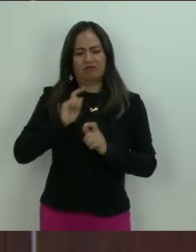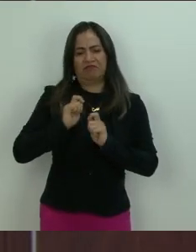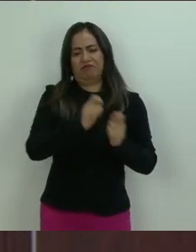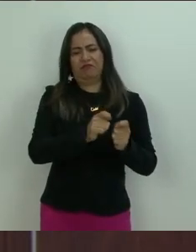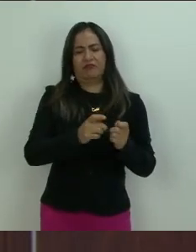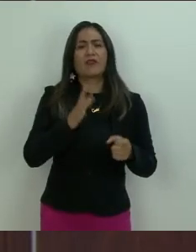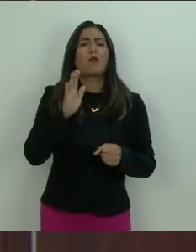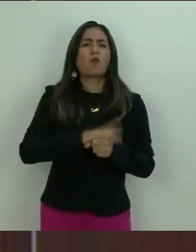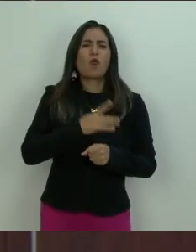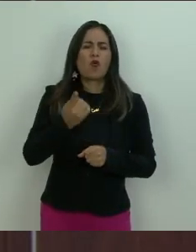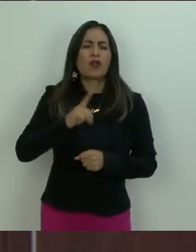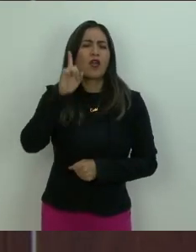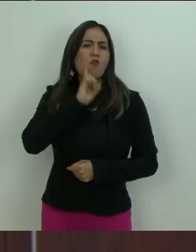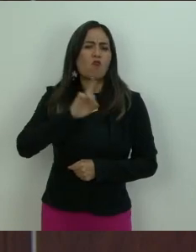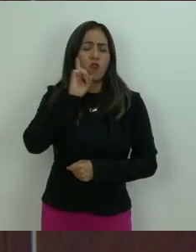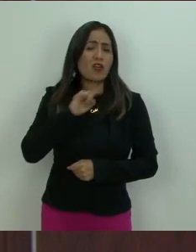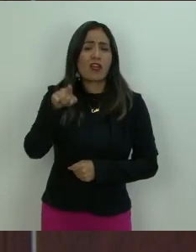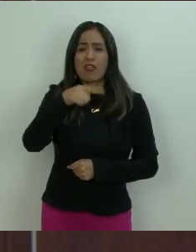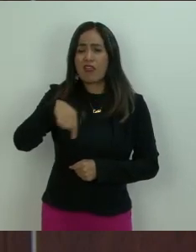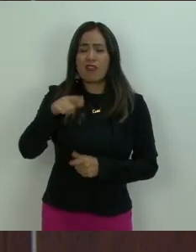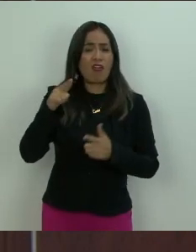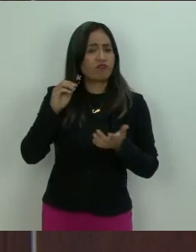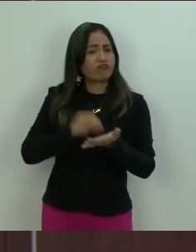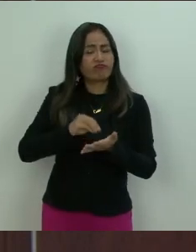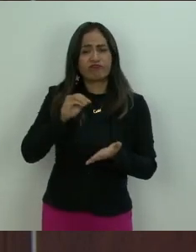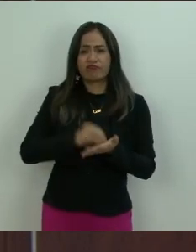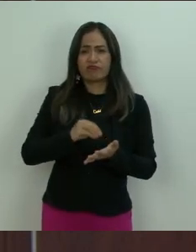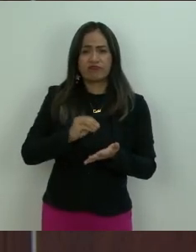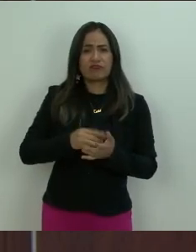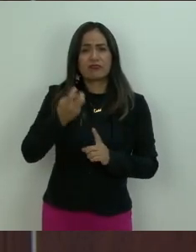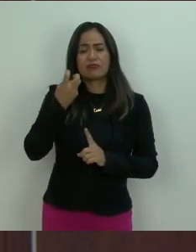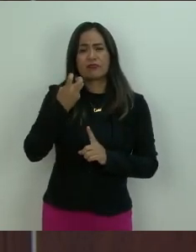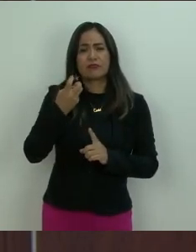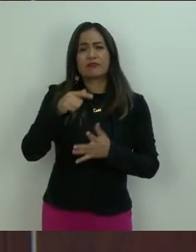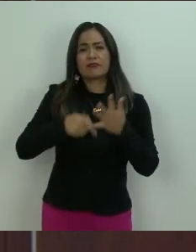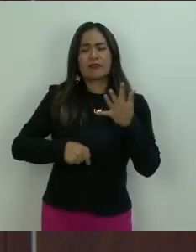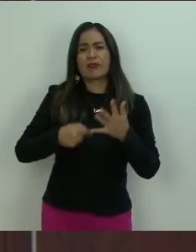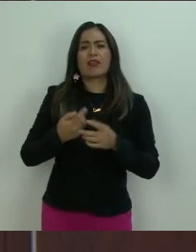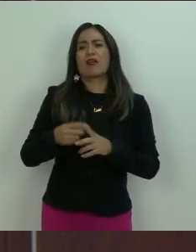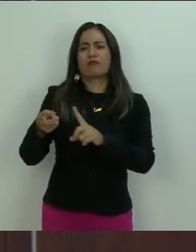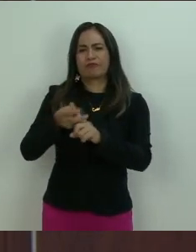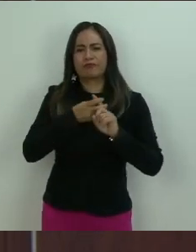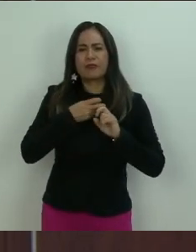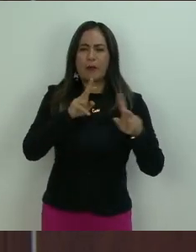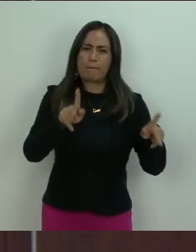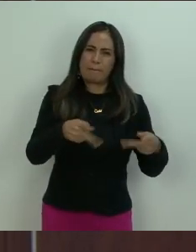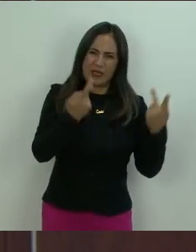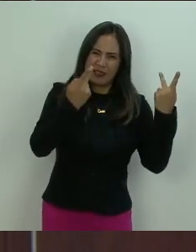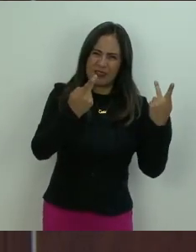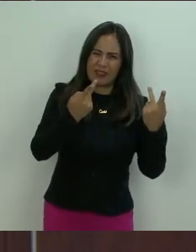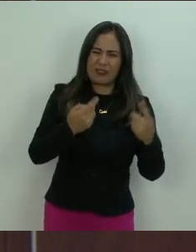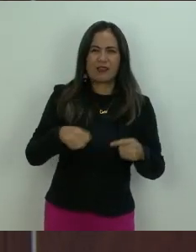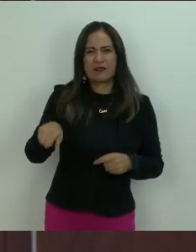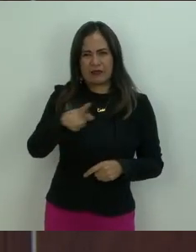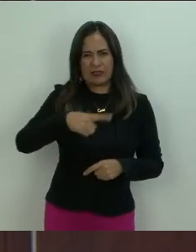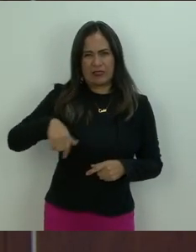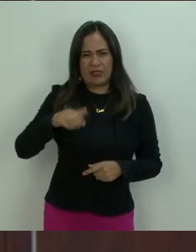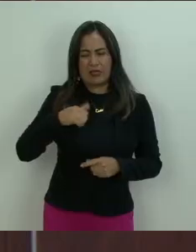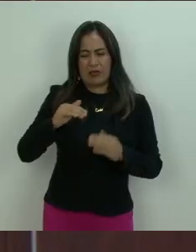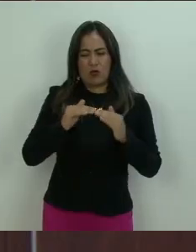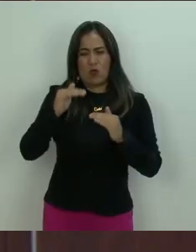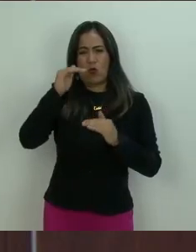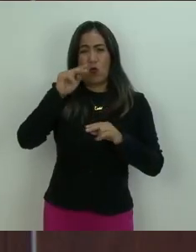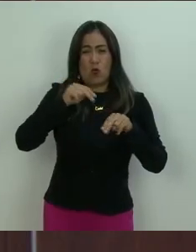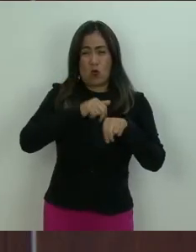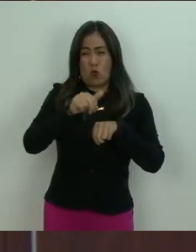las mujeres siguen siendo objeto de trata de personas en una proporción muy elevada,